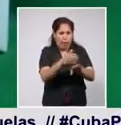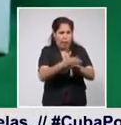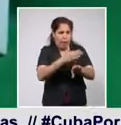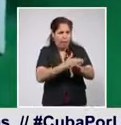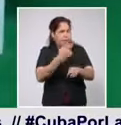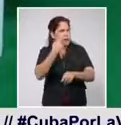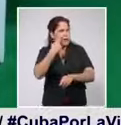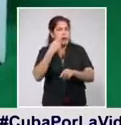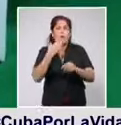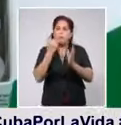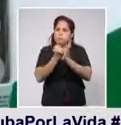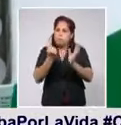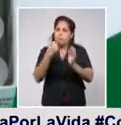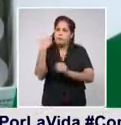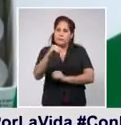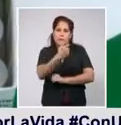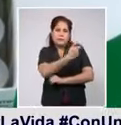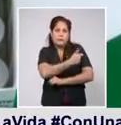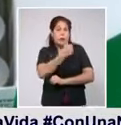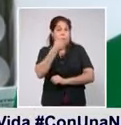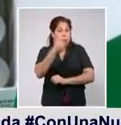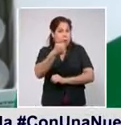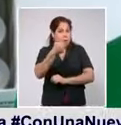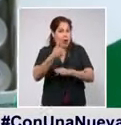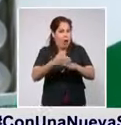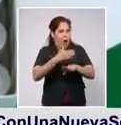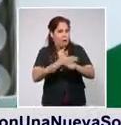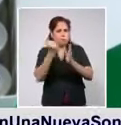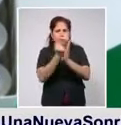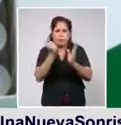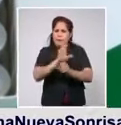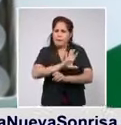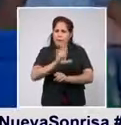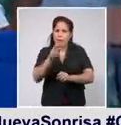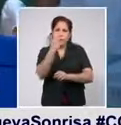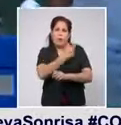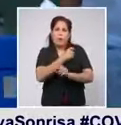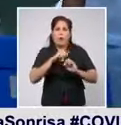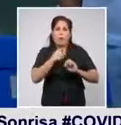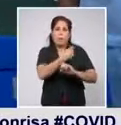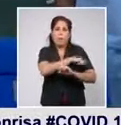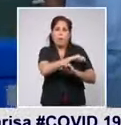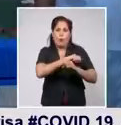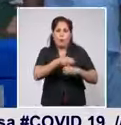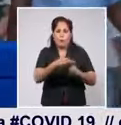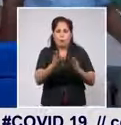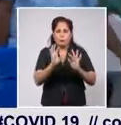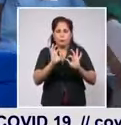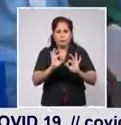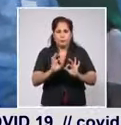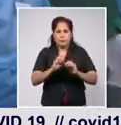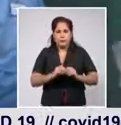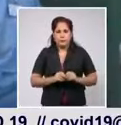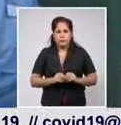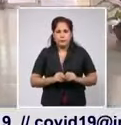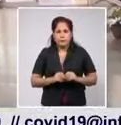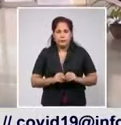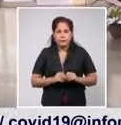la eficacia del ensayo clínico, fase previa a la aprobación final de la vacuna. Desde Granma, Lisette Márquez,